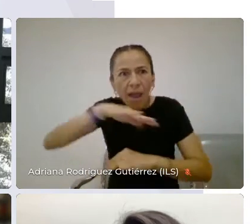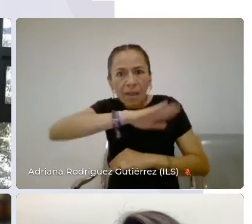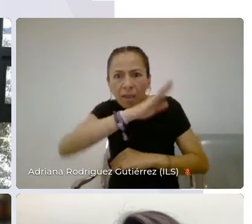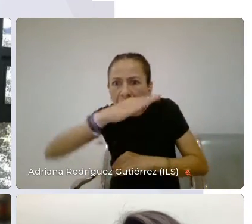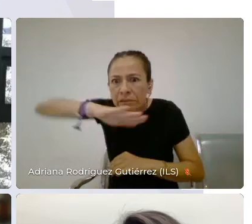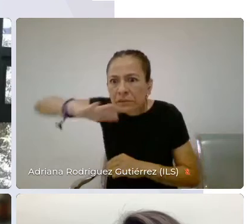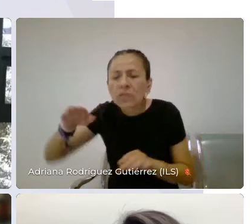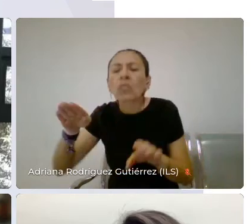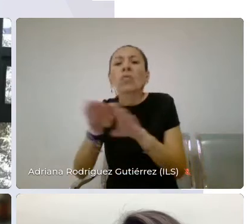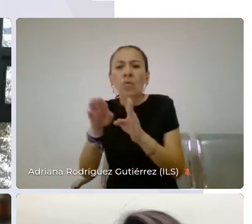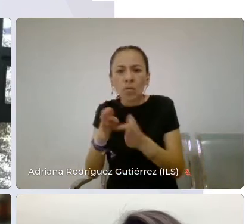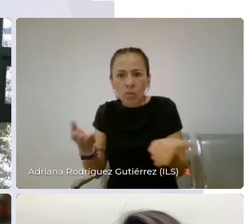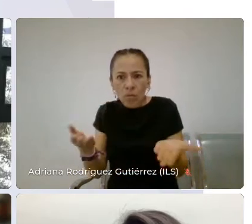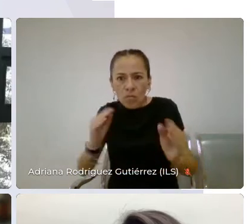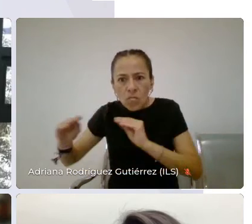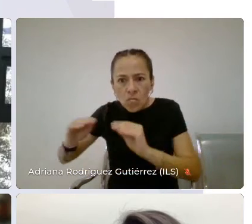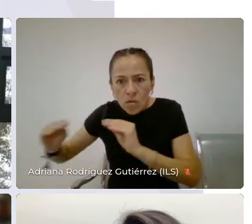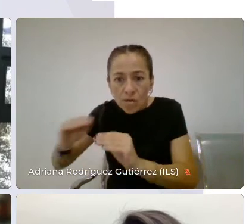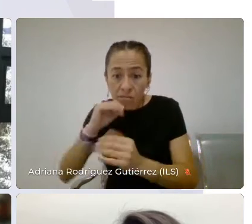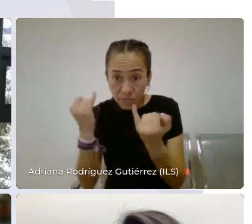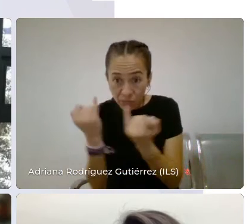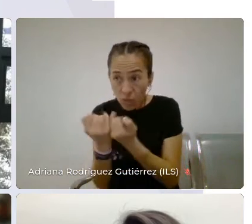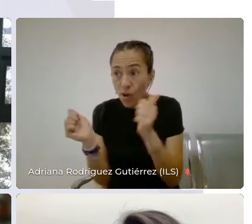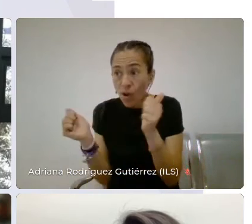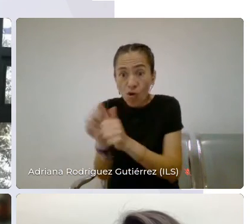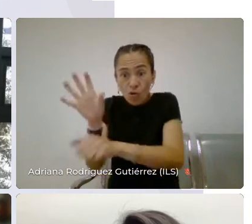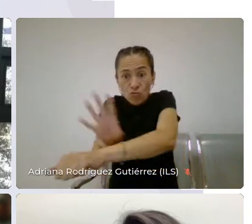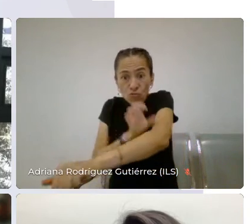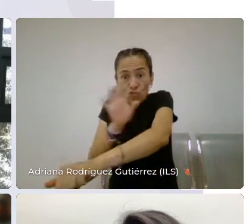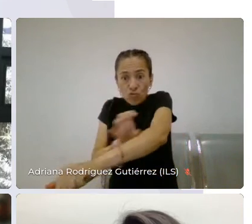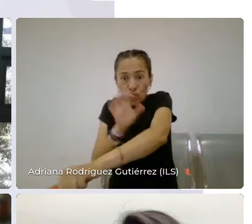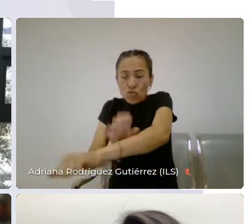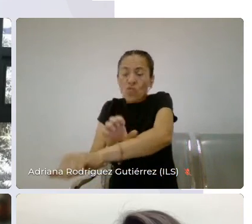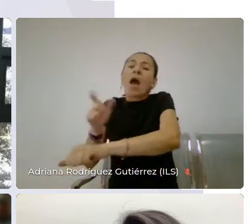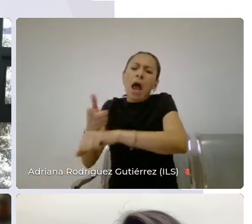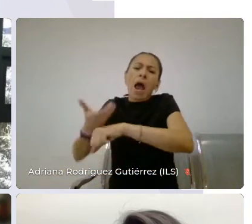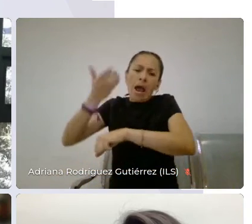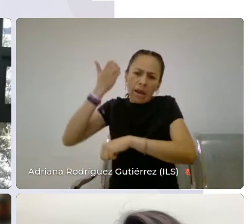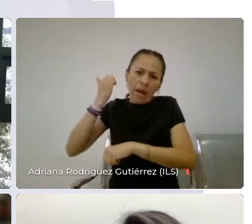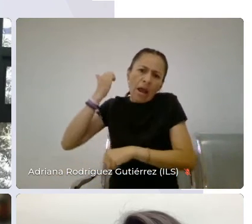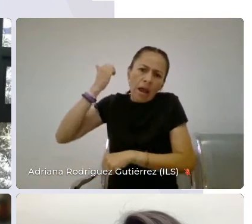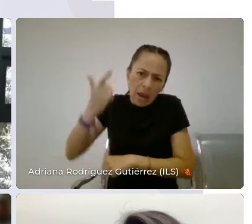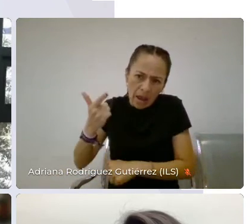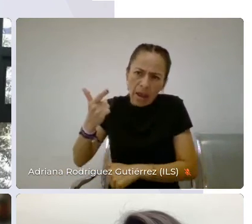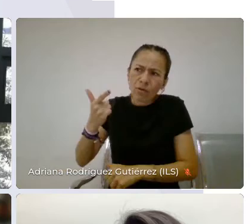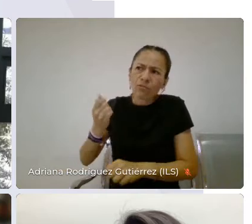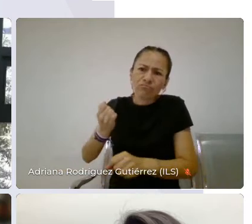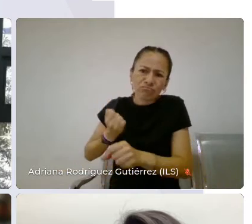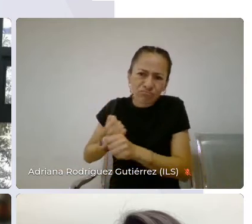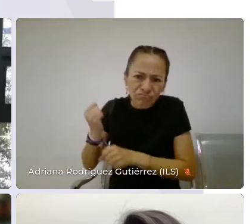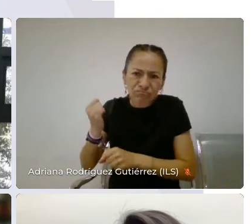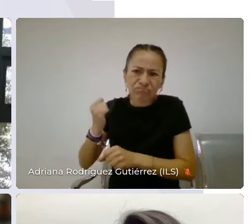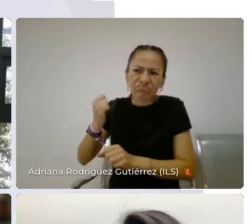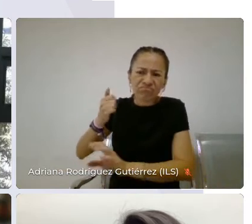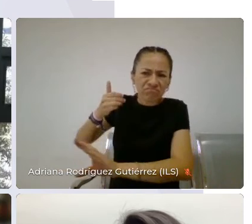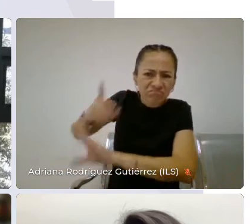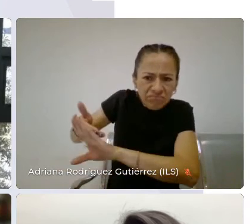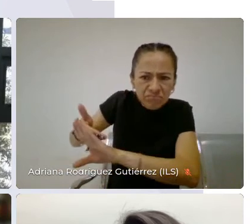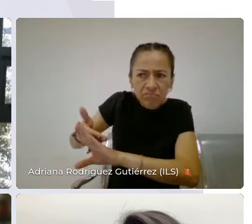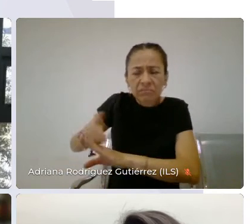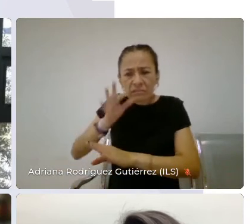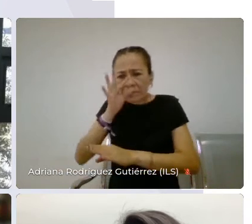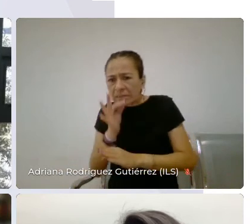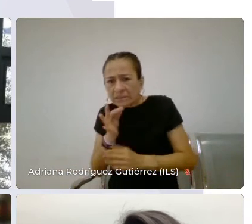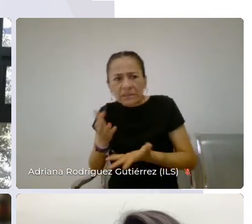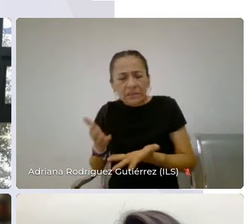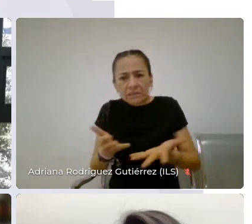movilidad eléctrica para esas personas que quedan producto de la violencia o de otras condiciones en dificultades de moverse, pero también nos está llevando a